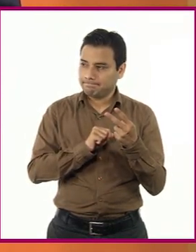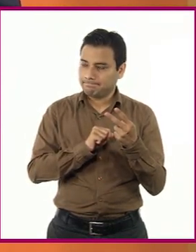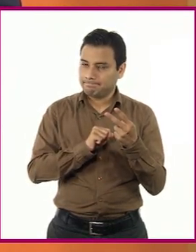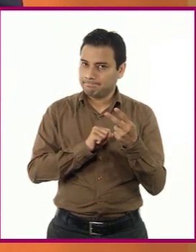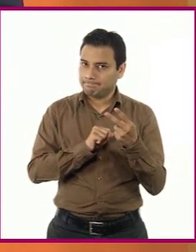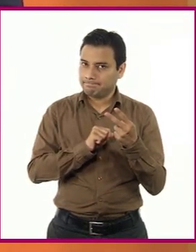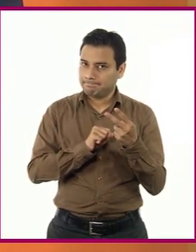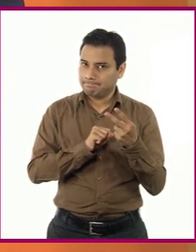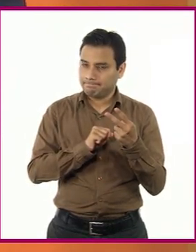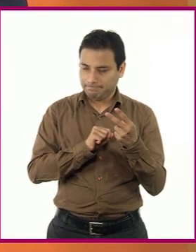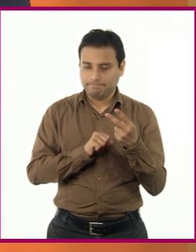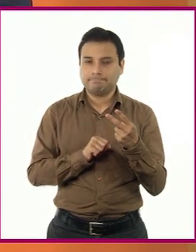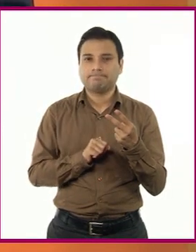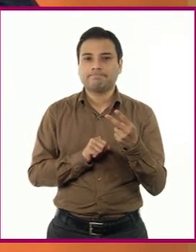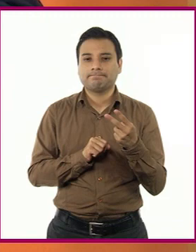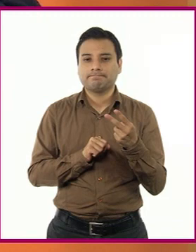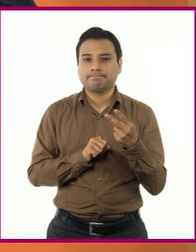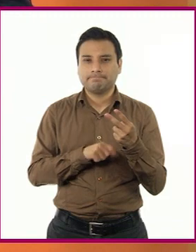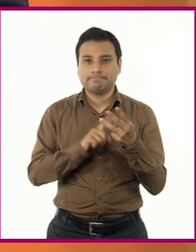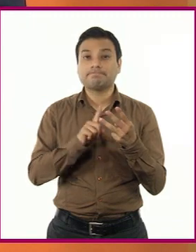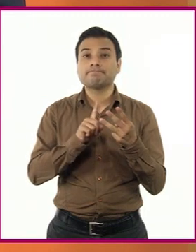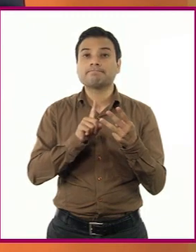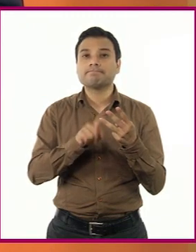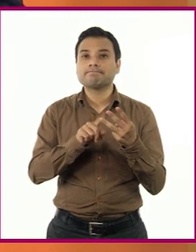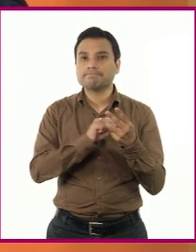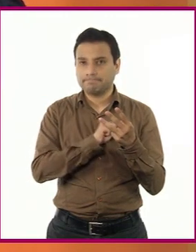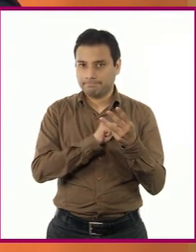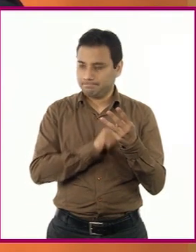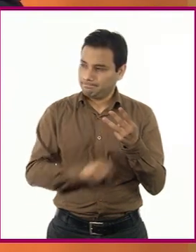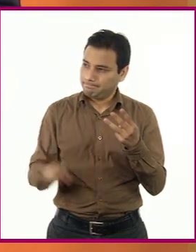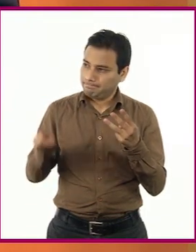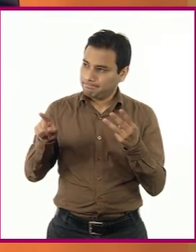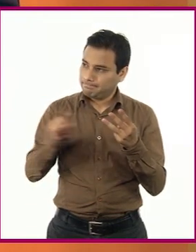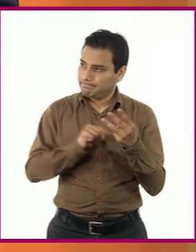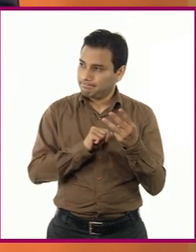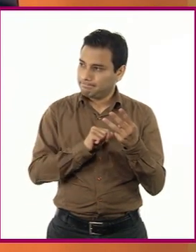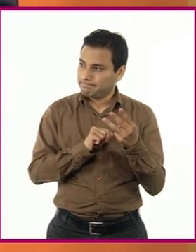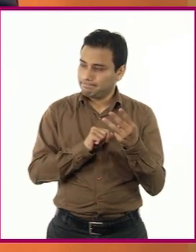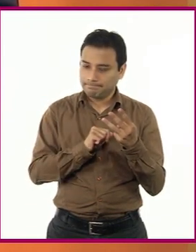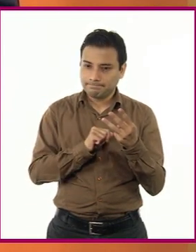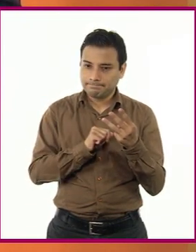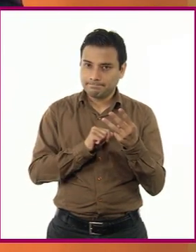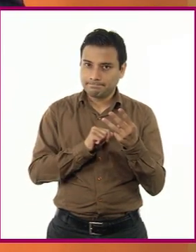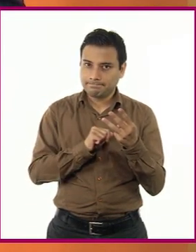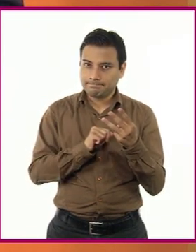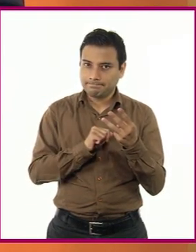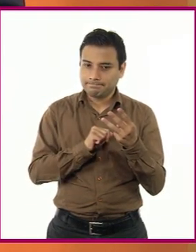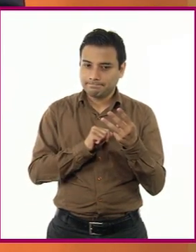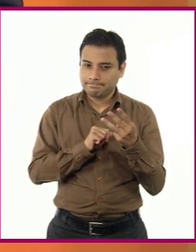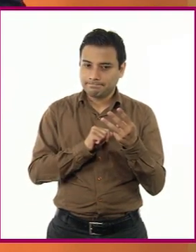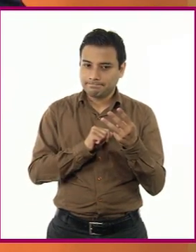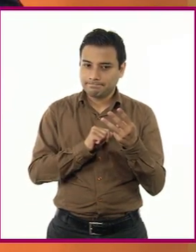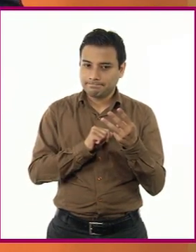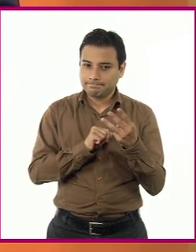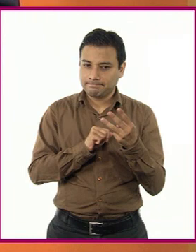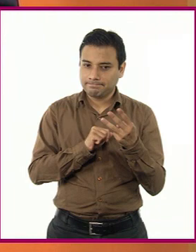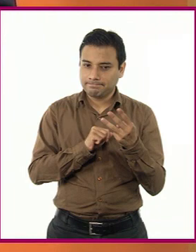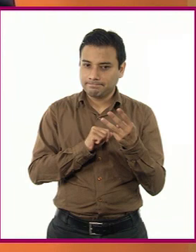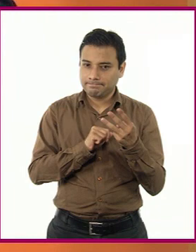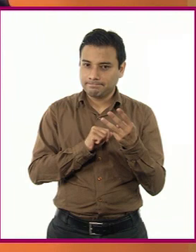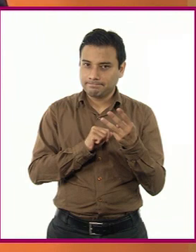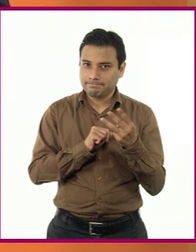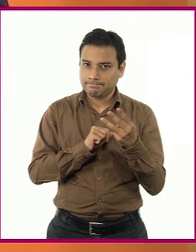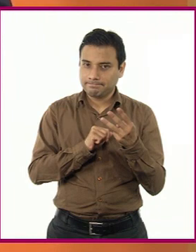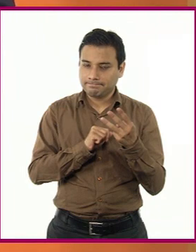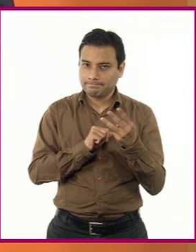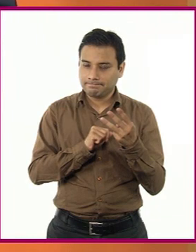años que muestra la gráfica? Inciso C. ¿En qué año la desviación respecto del promedio es mayor?